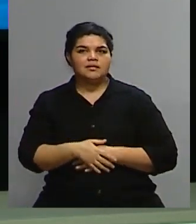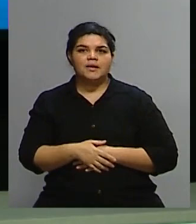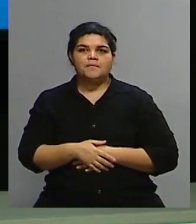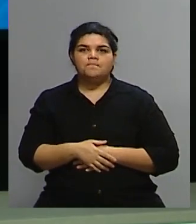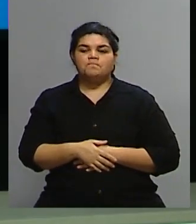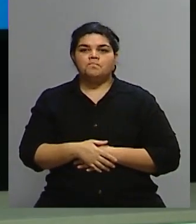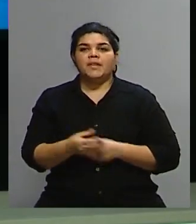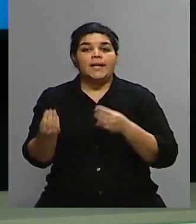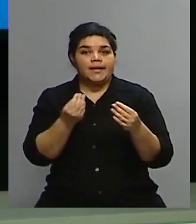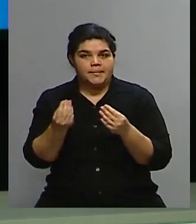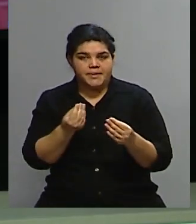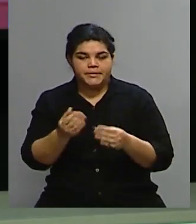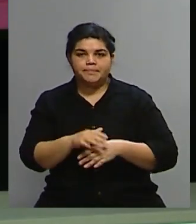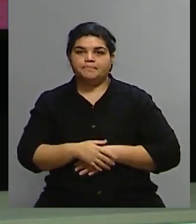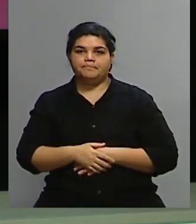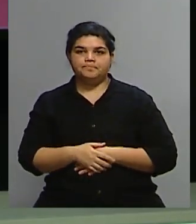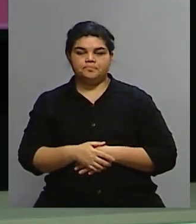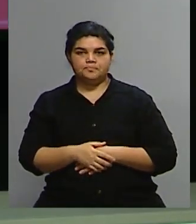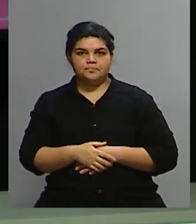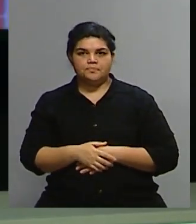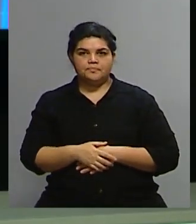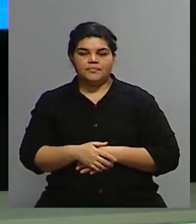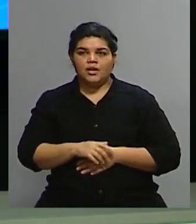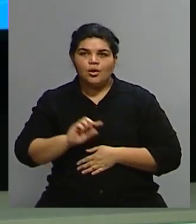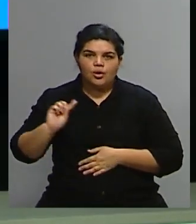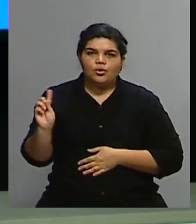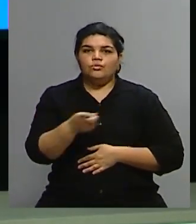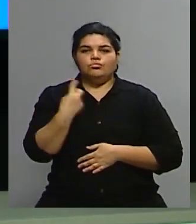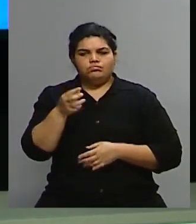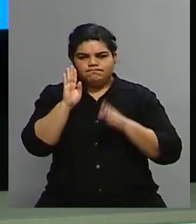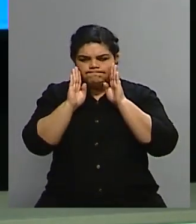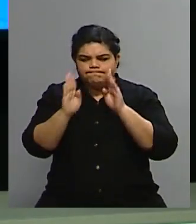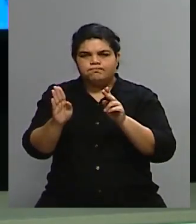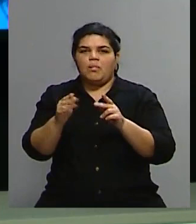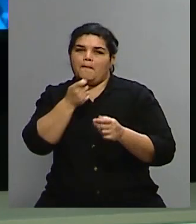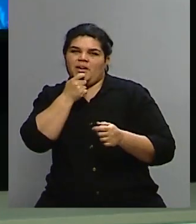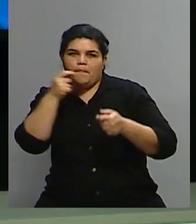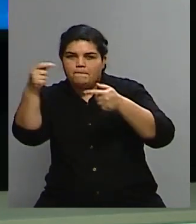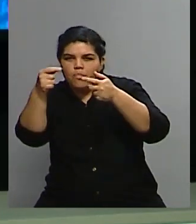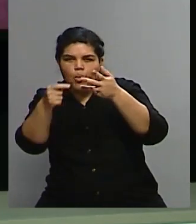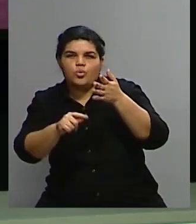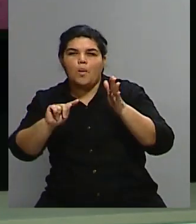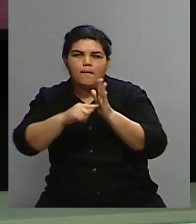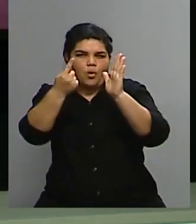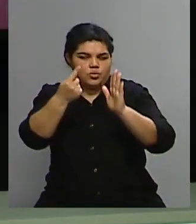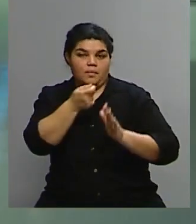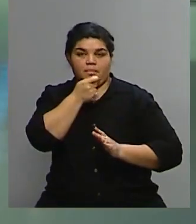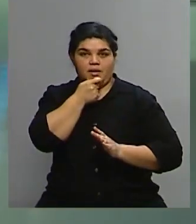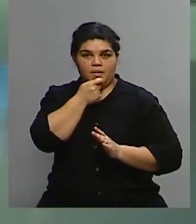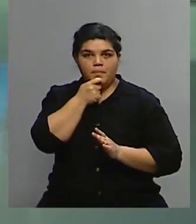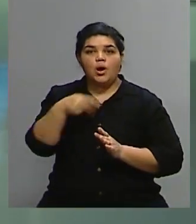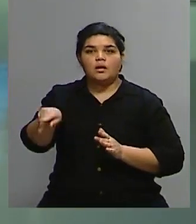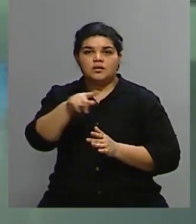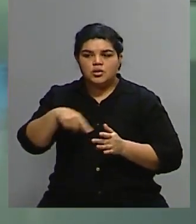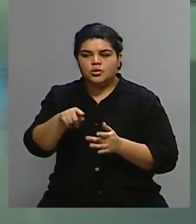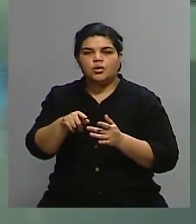decir con esto? Por ejemplo, si uno mira un aspecto fundamental, por ejemplo, como es la cobertura previsional de las personas mayores, bueno, en